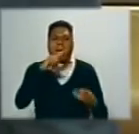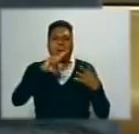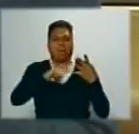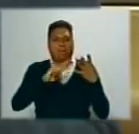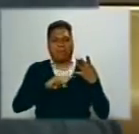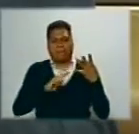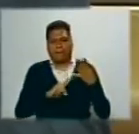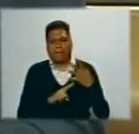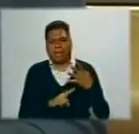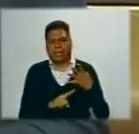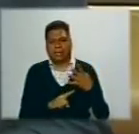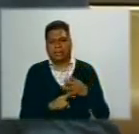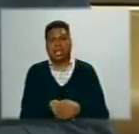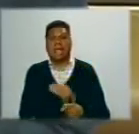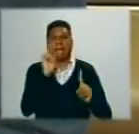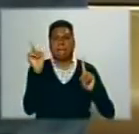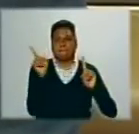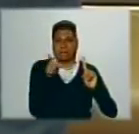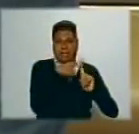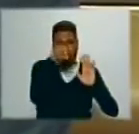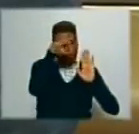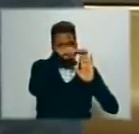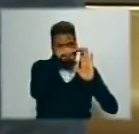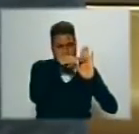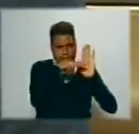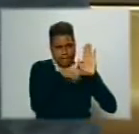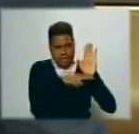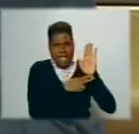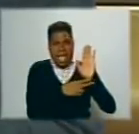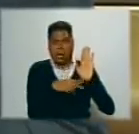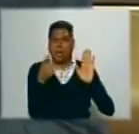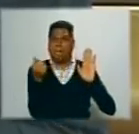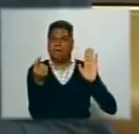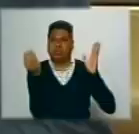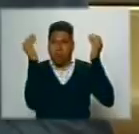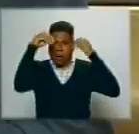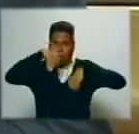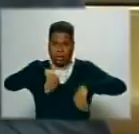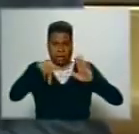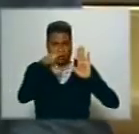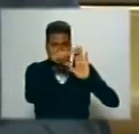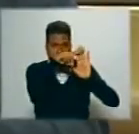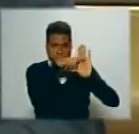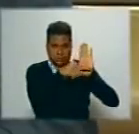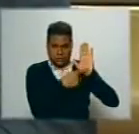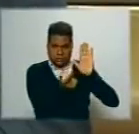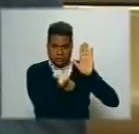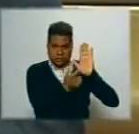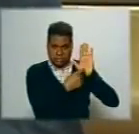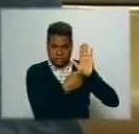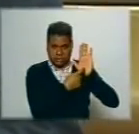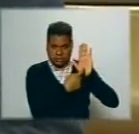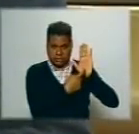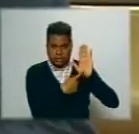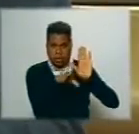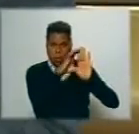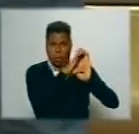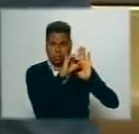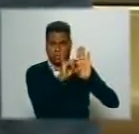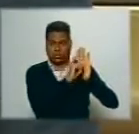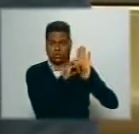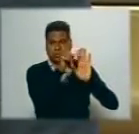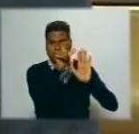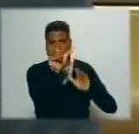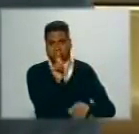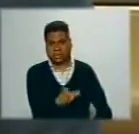son los bienes priorizados y la ley de precios acordados, y va en concordancia con un decreto constituyente del